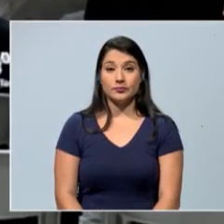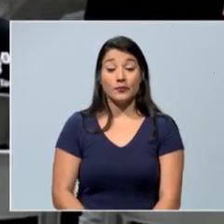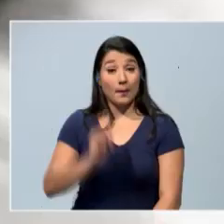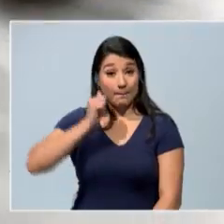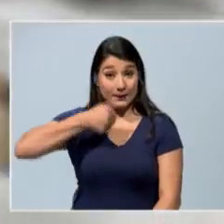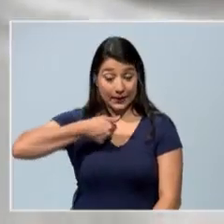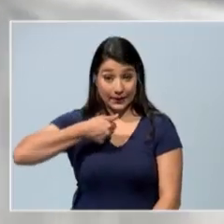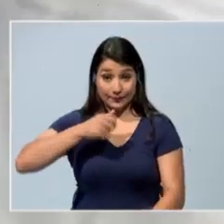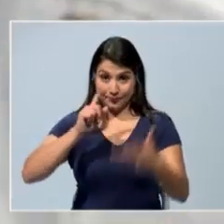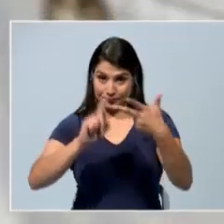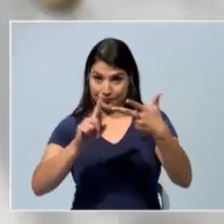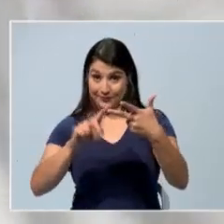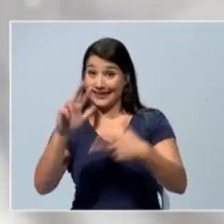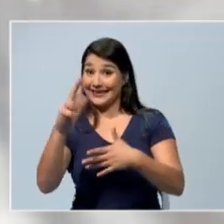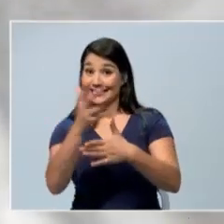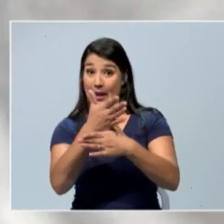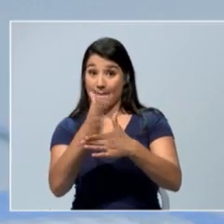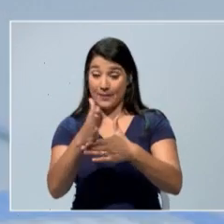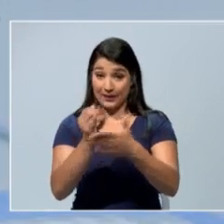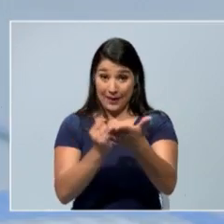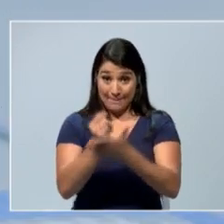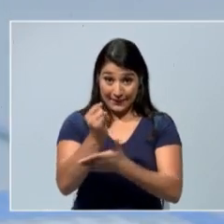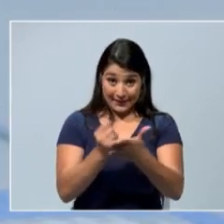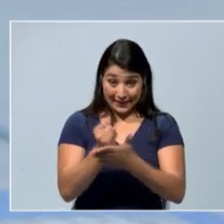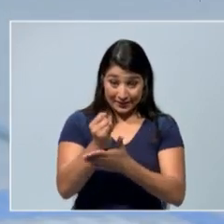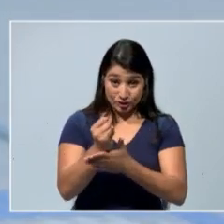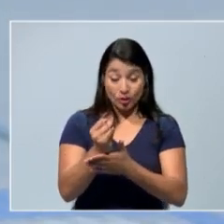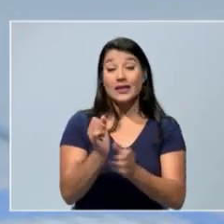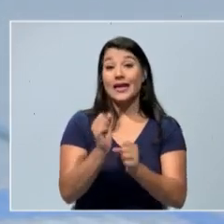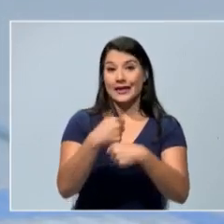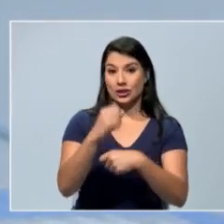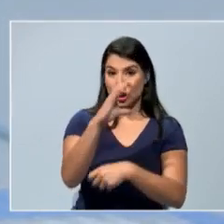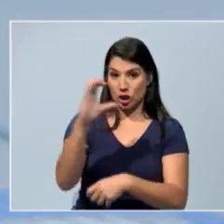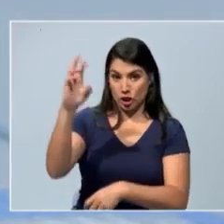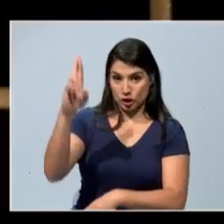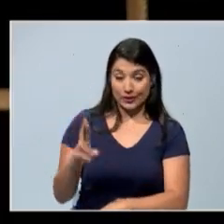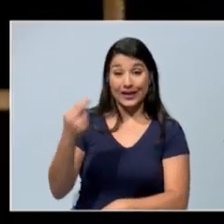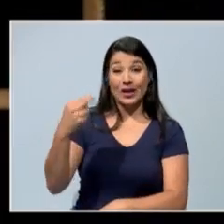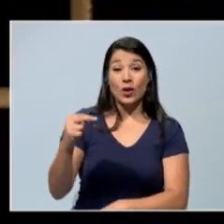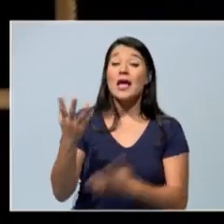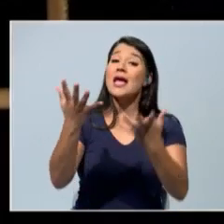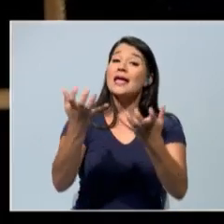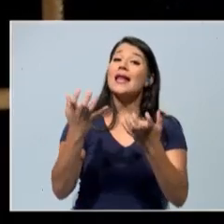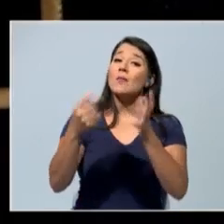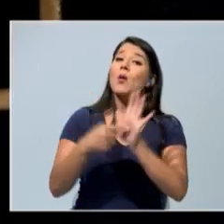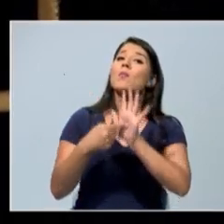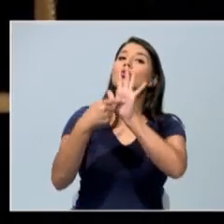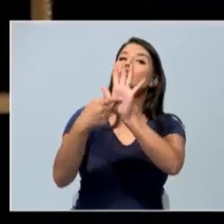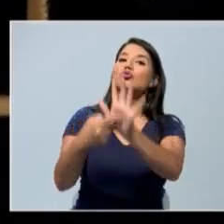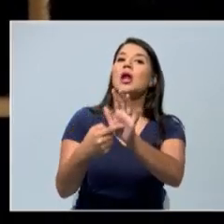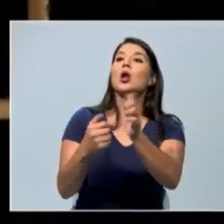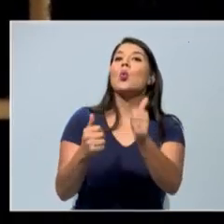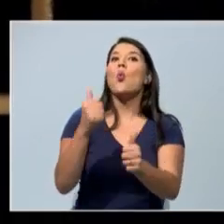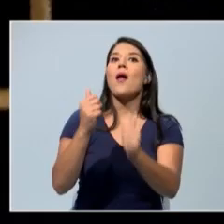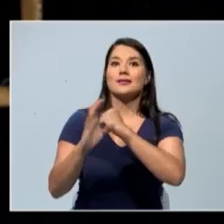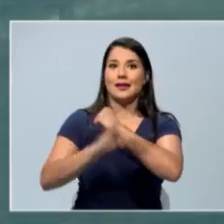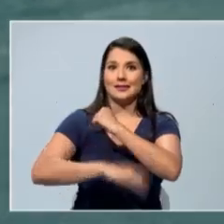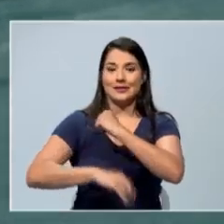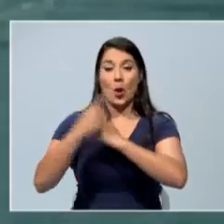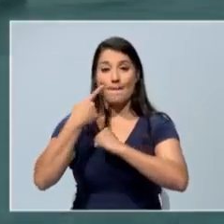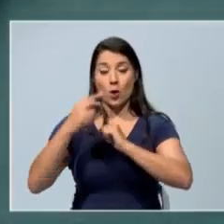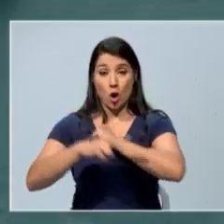Mañana, en la tercera entrega de esta investigación exclusiva de Costa Rica Noticia, les mostraremos las implicaciones legales de estos robos,